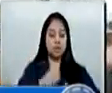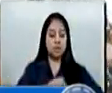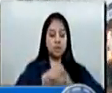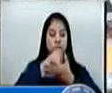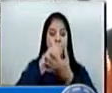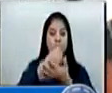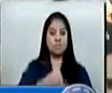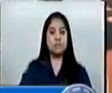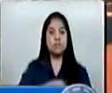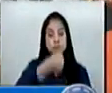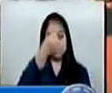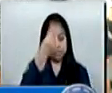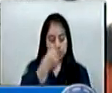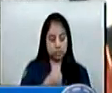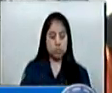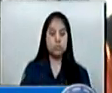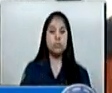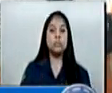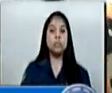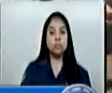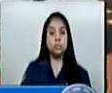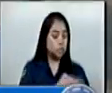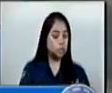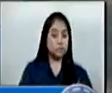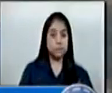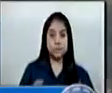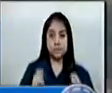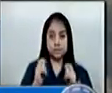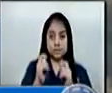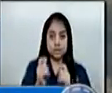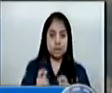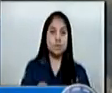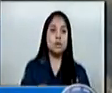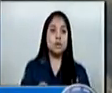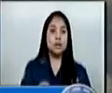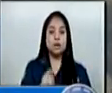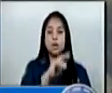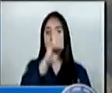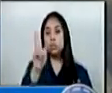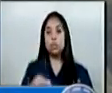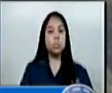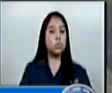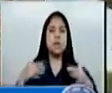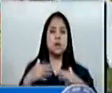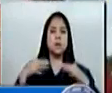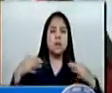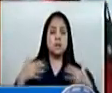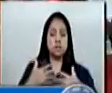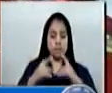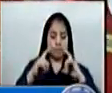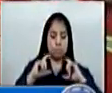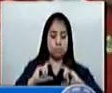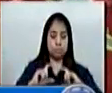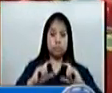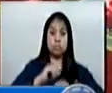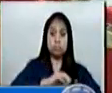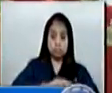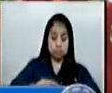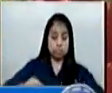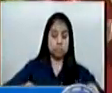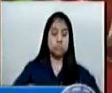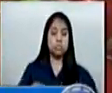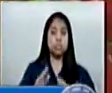han evidenciado nuestras debilidades, la CONRED, luego de 25 años, ha fortalecido las capacidades de